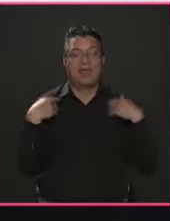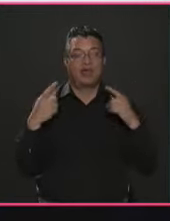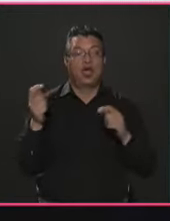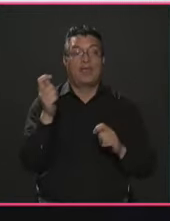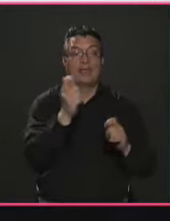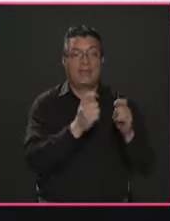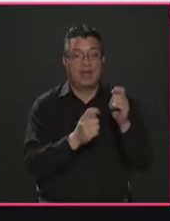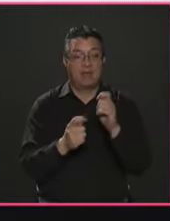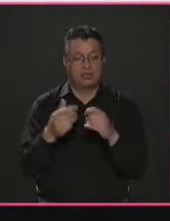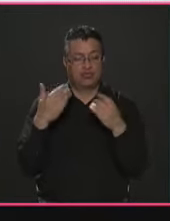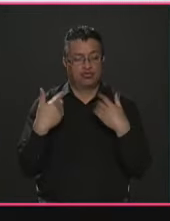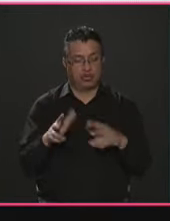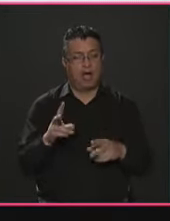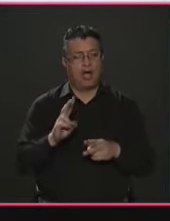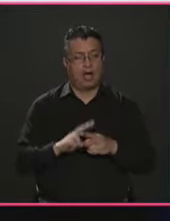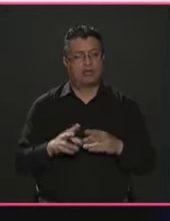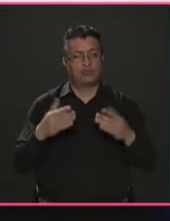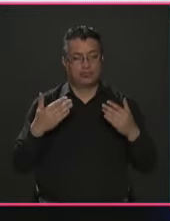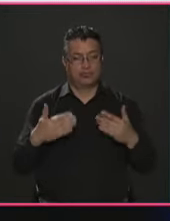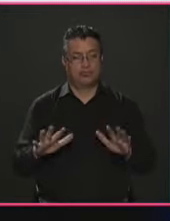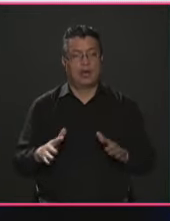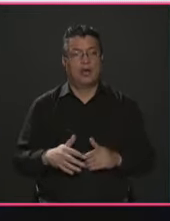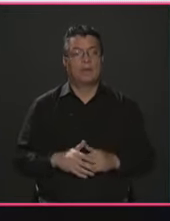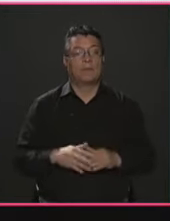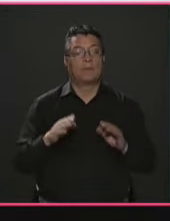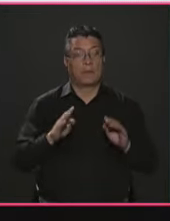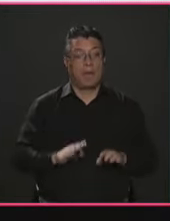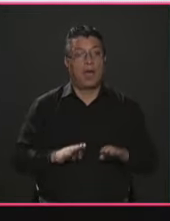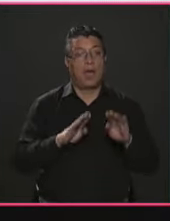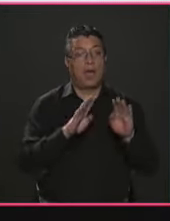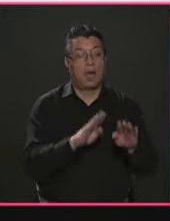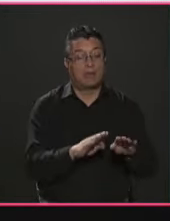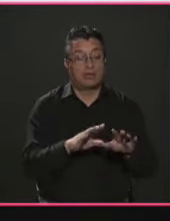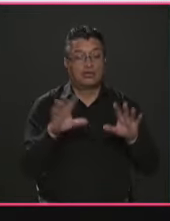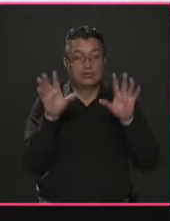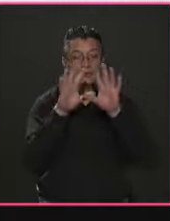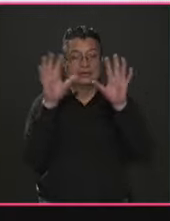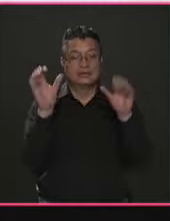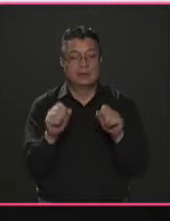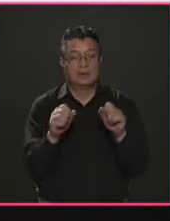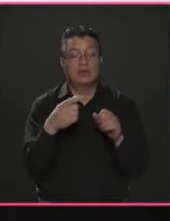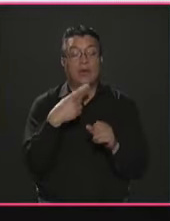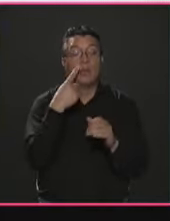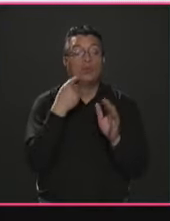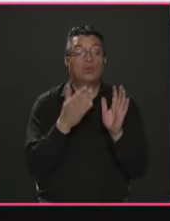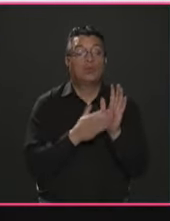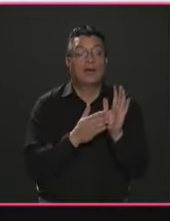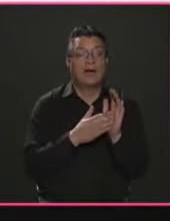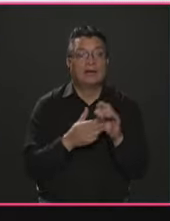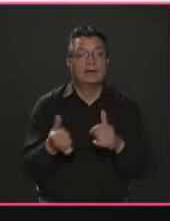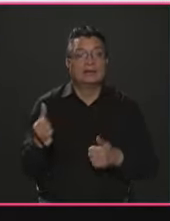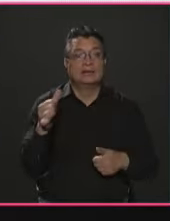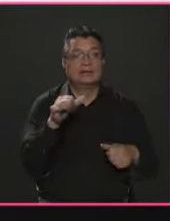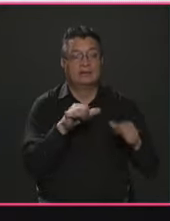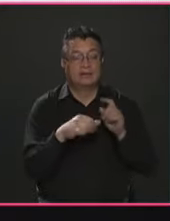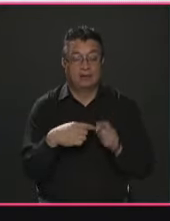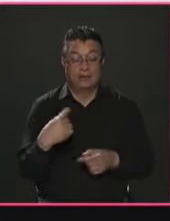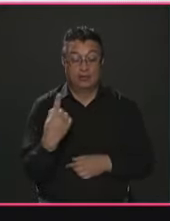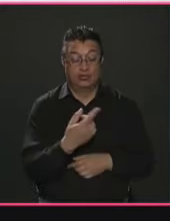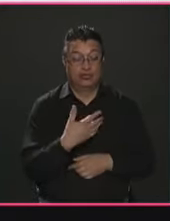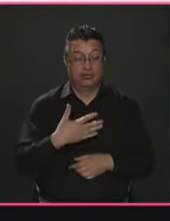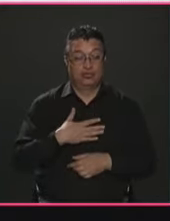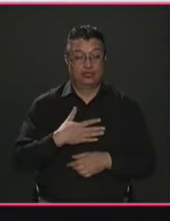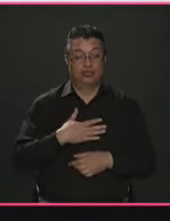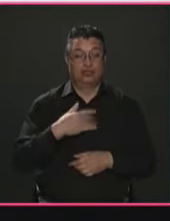que algo que ya se está haciendo apoyo en la sistematización de la evidencia científica algo que nosotros desde